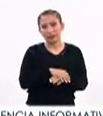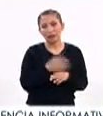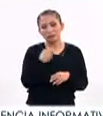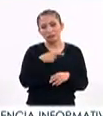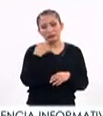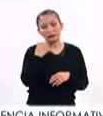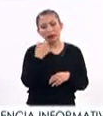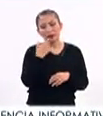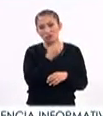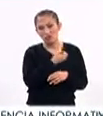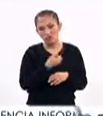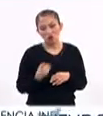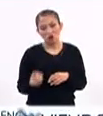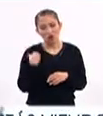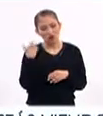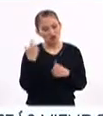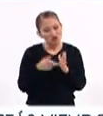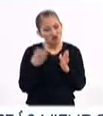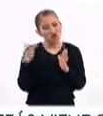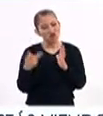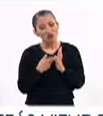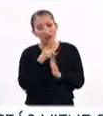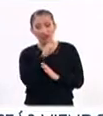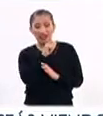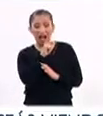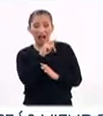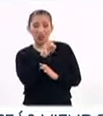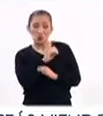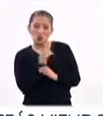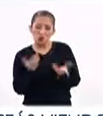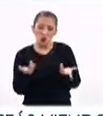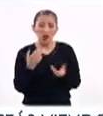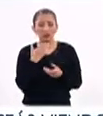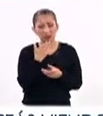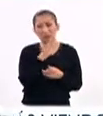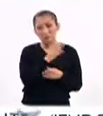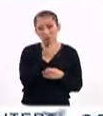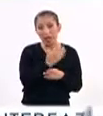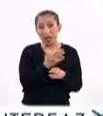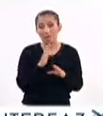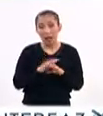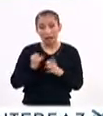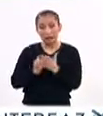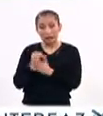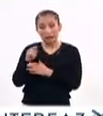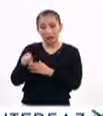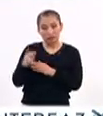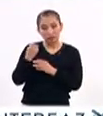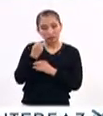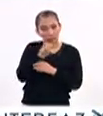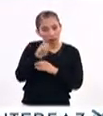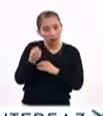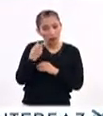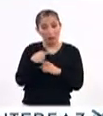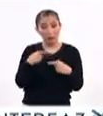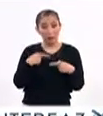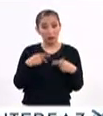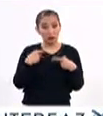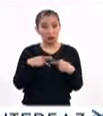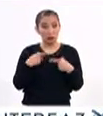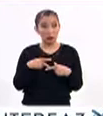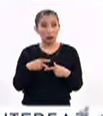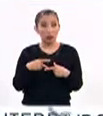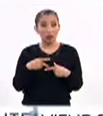la perseverancia y la constancia que el talento. Yo creo que es un aspecto mucho más decisivo el que una